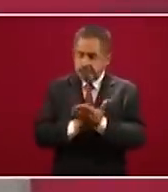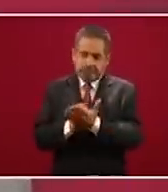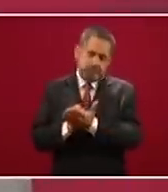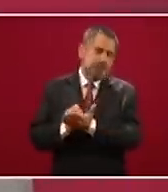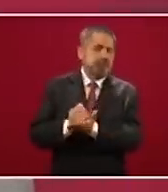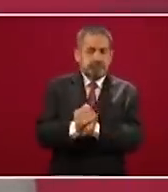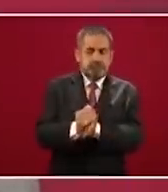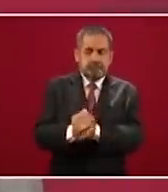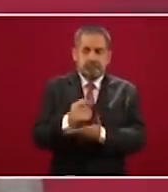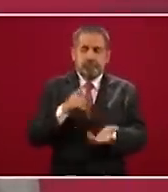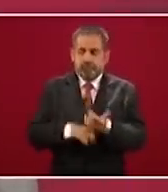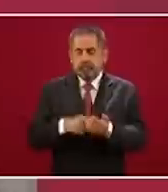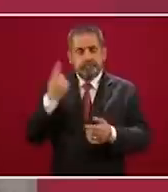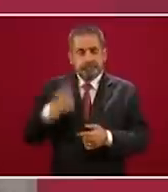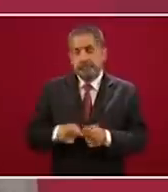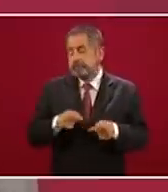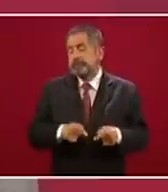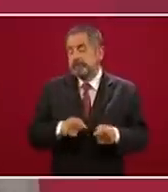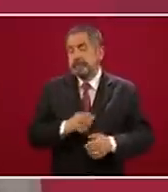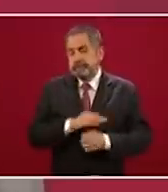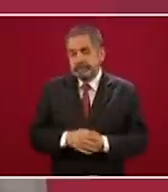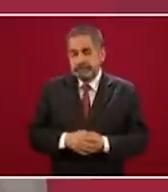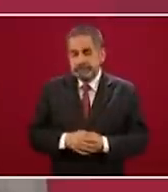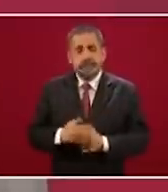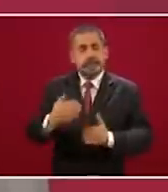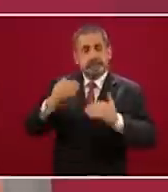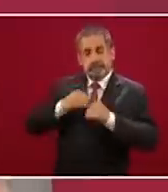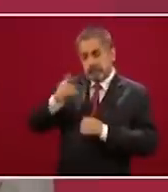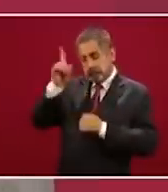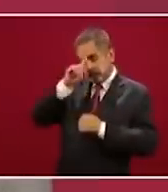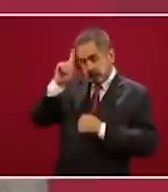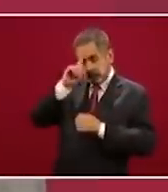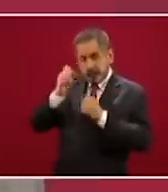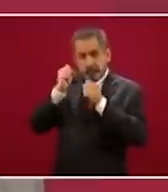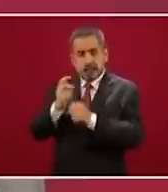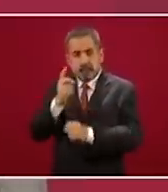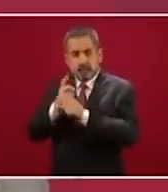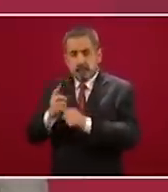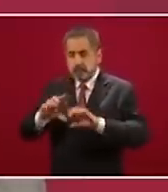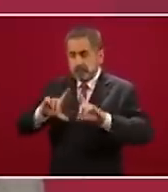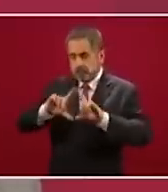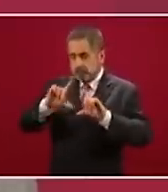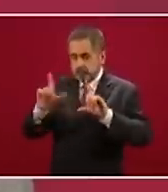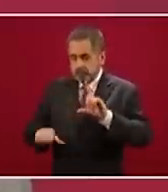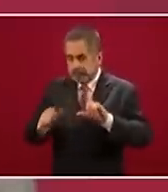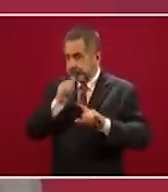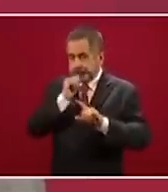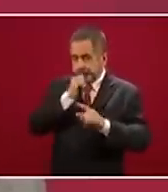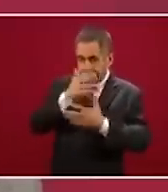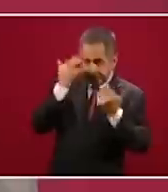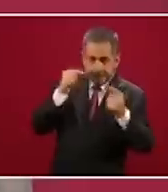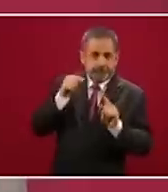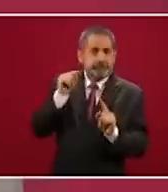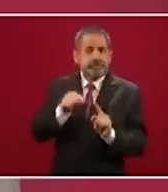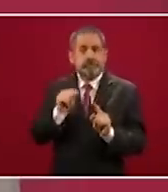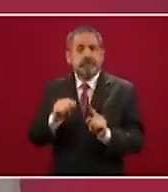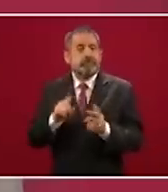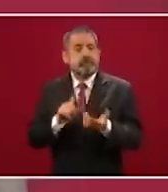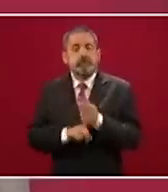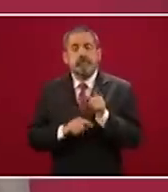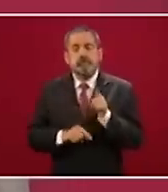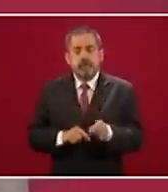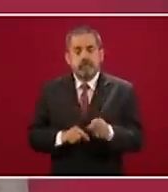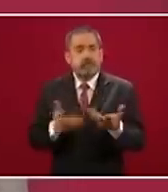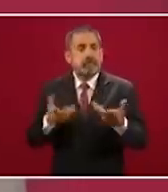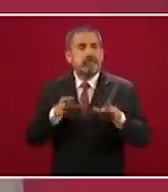en el asunto. Ahora, el Consejo de Salubridad General, para aquellas y aquellos de ustedes que no lo tienen presente, es una instancia que